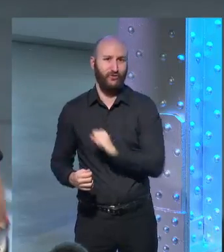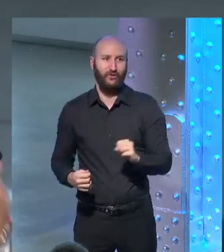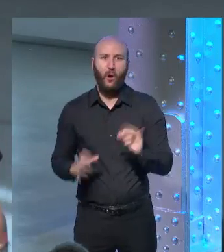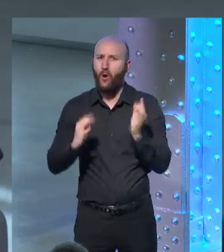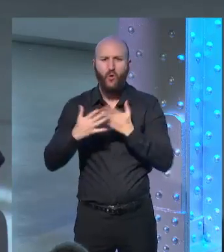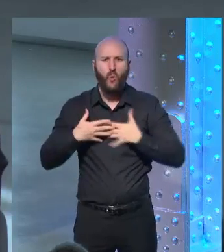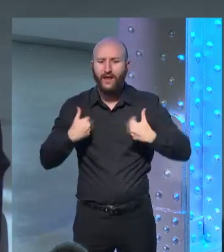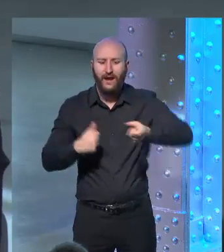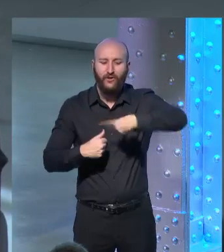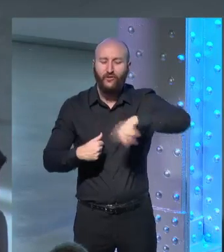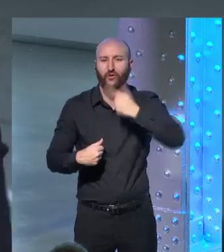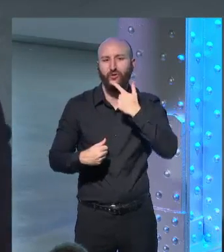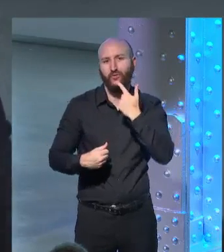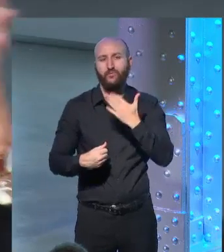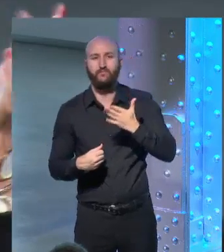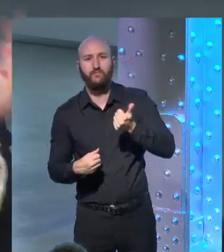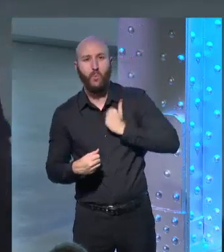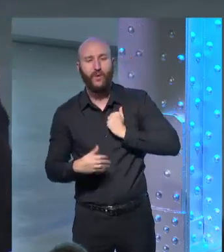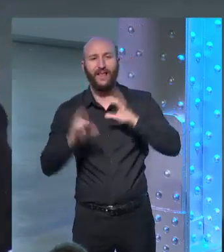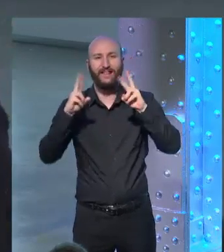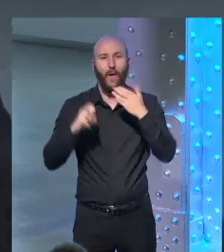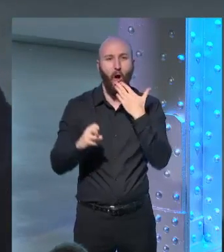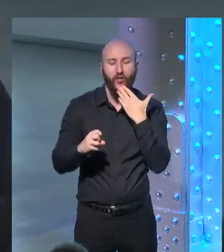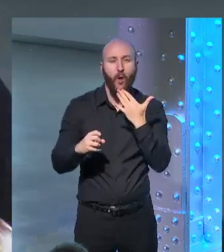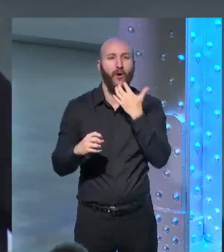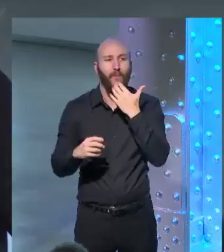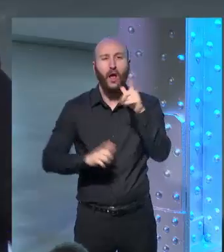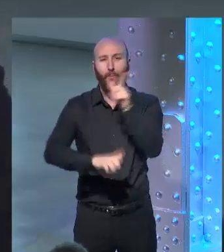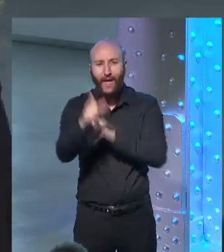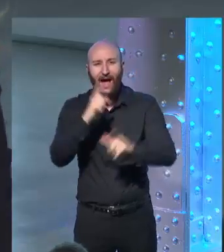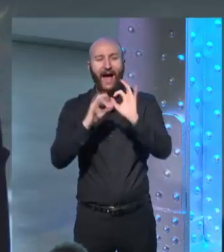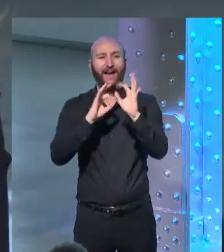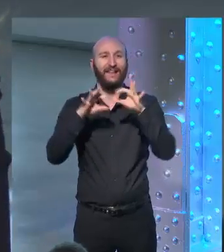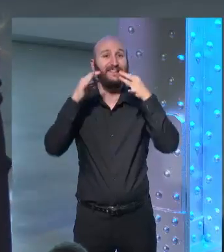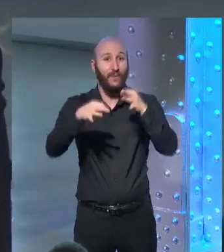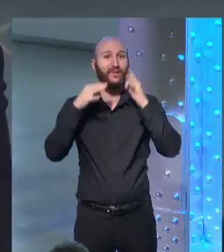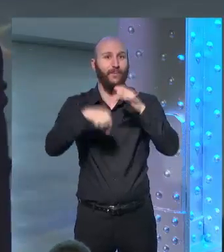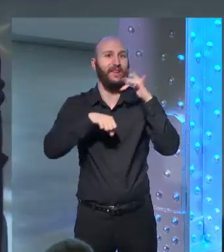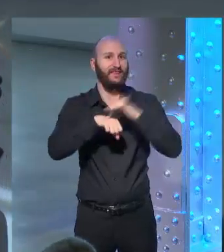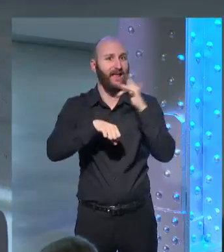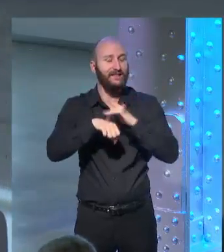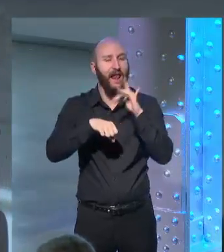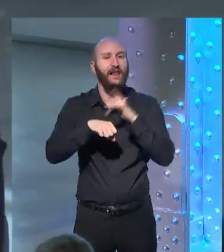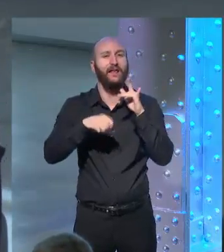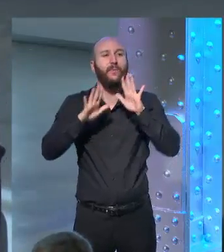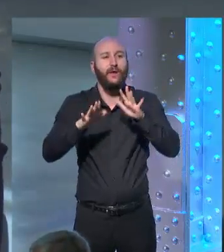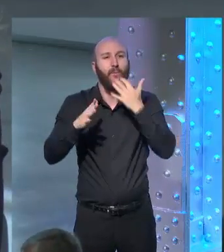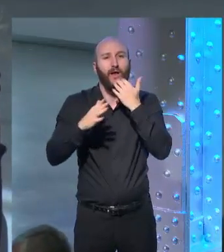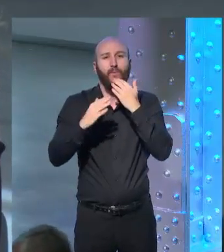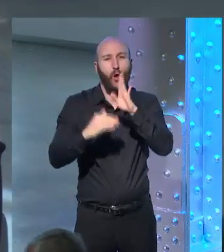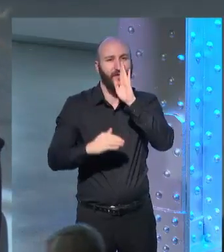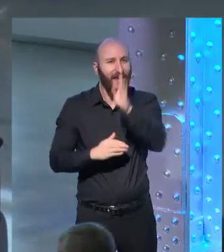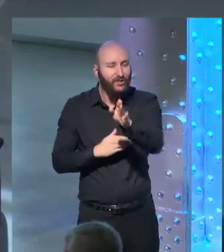de muchos de sus hobbies. No sé, el que escucha ópera y puede viajar en streaming, por ejemplo, ¿no? O sea, toda la capacidad que tenemos de emitir en streaming,